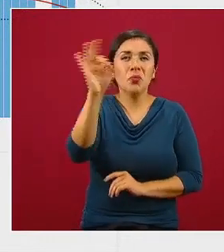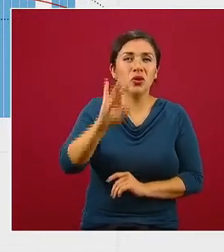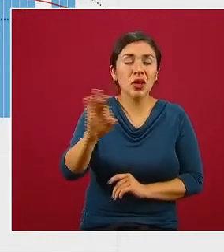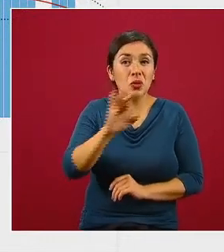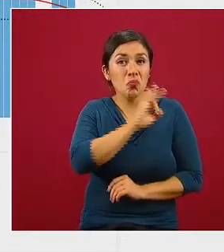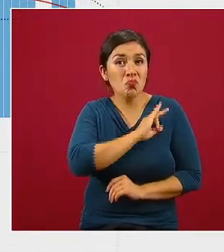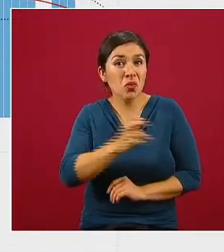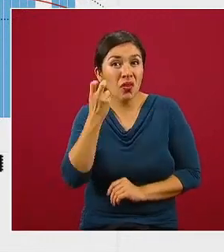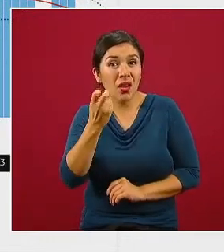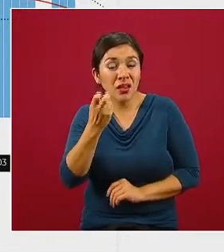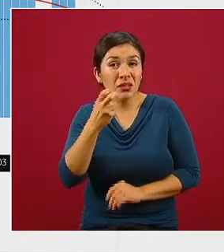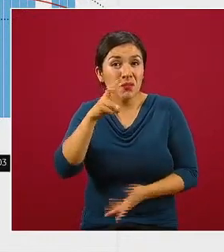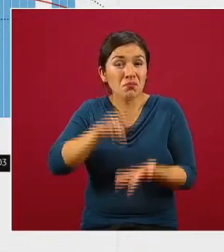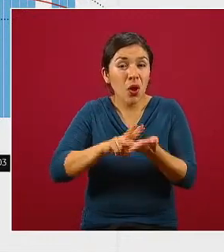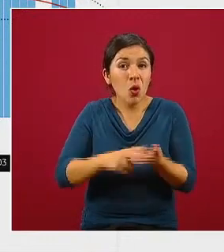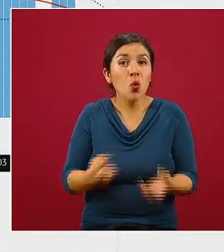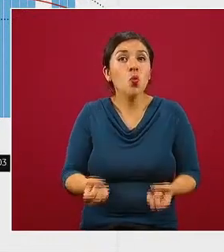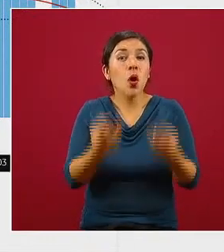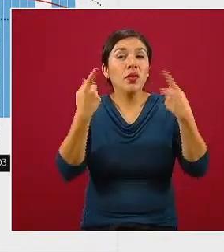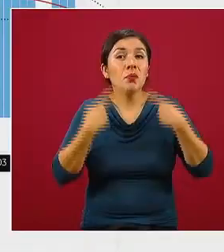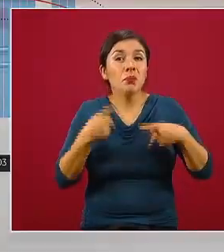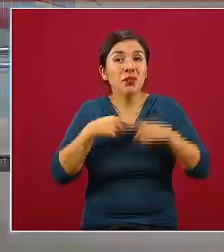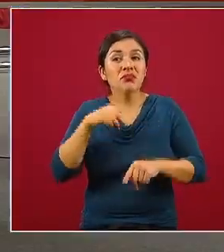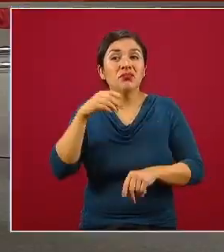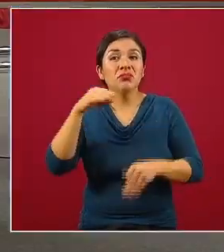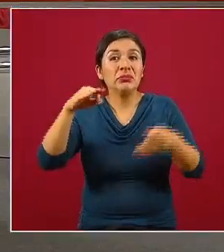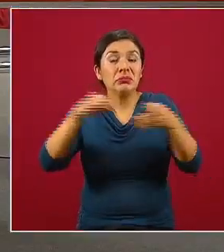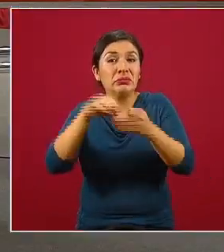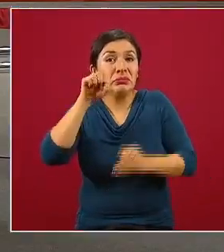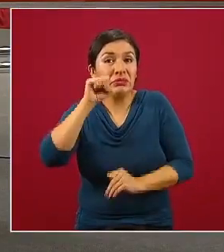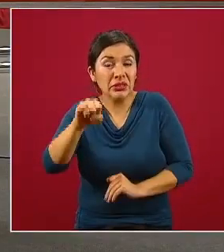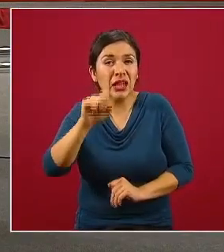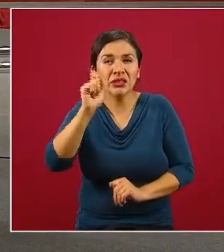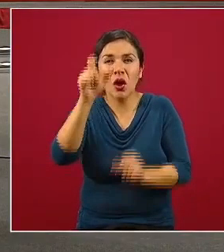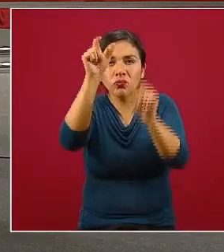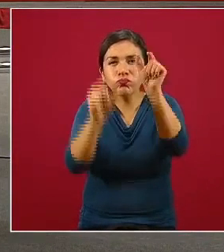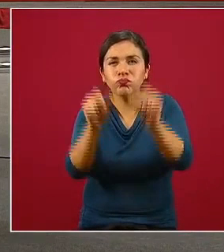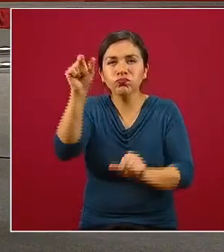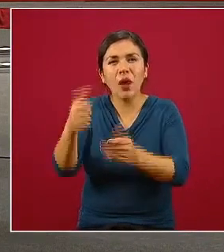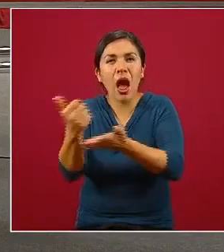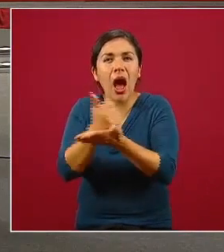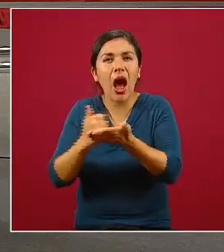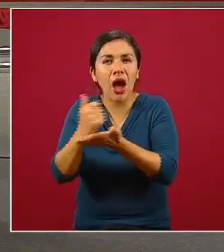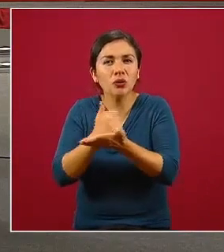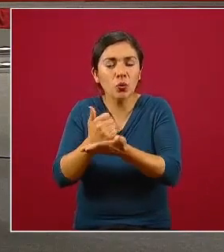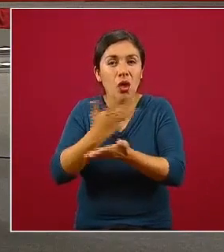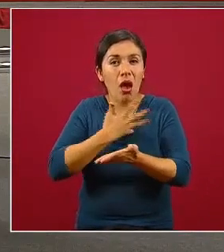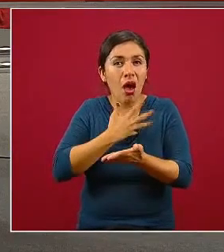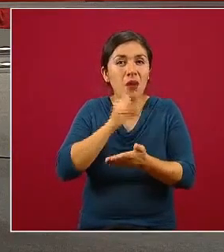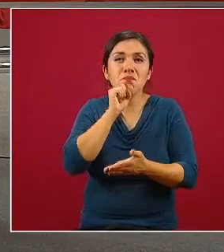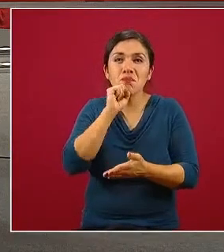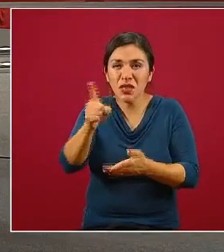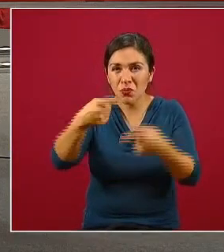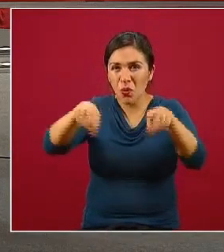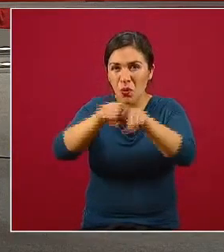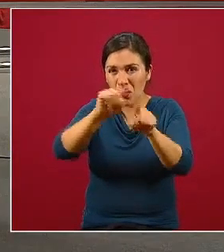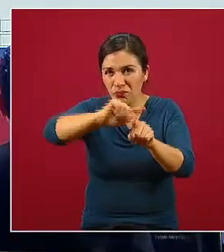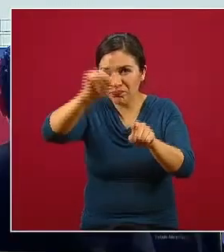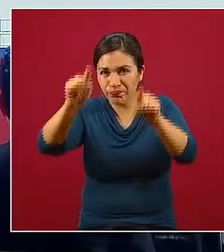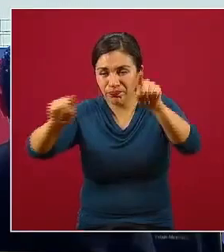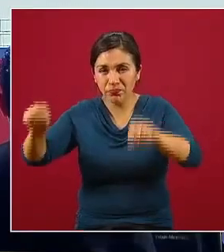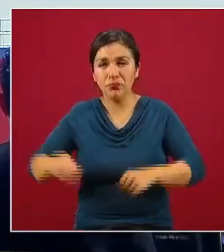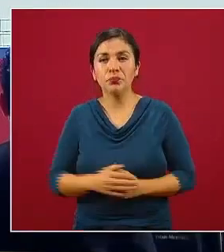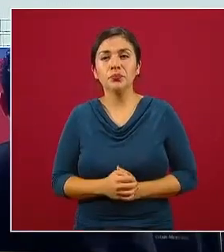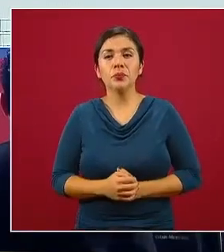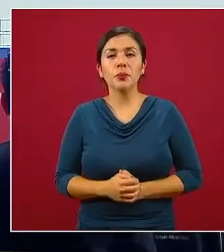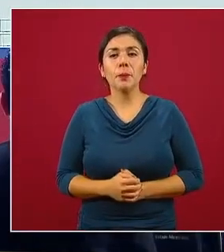que el valor de los casos, que son las barras azules, se encuentre entre ese rango, ¿no?